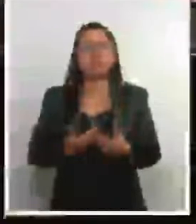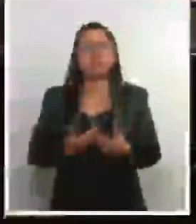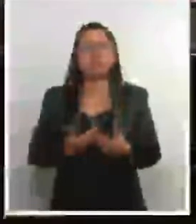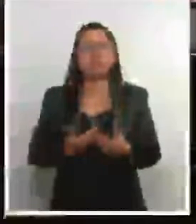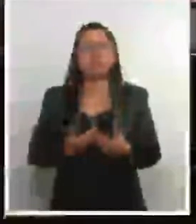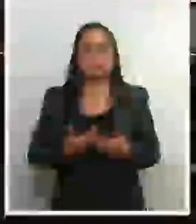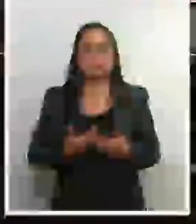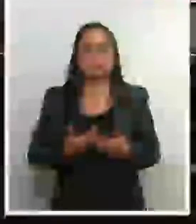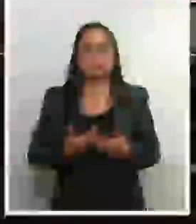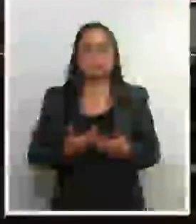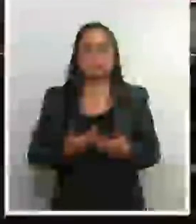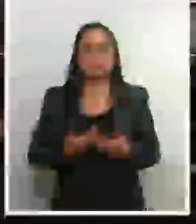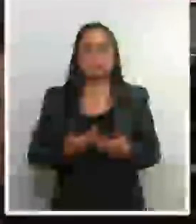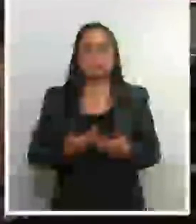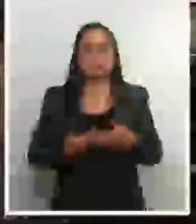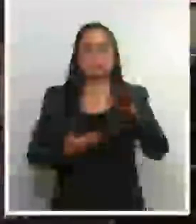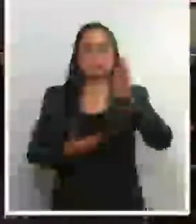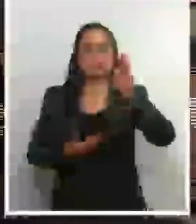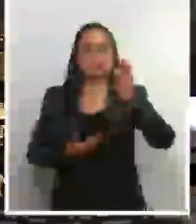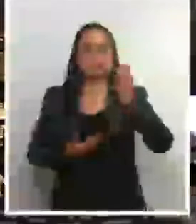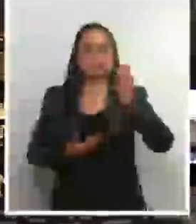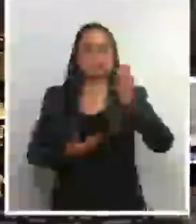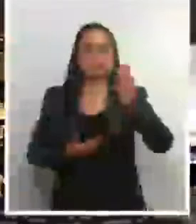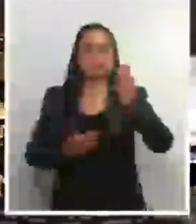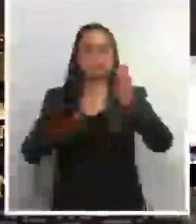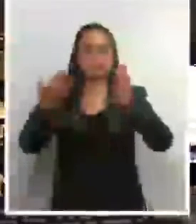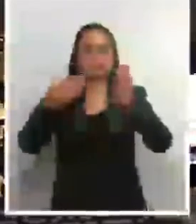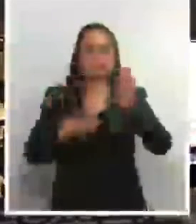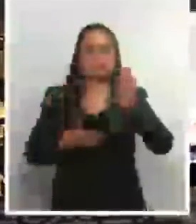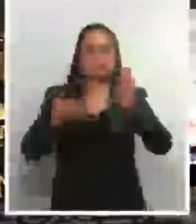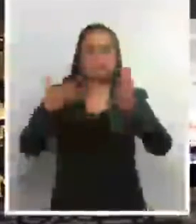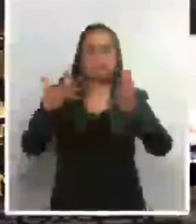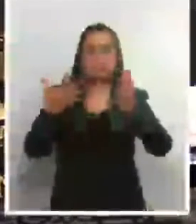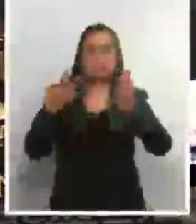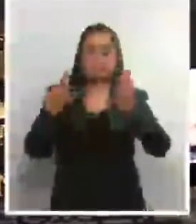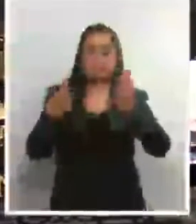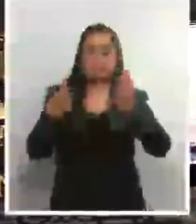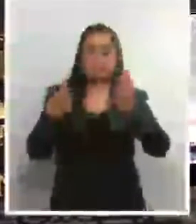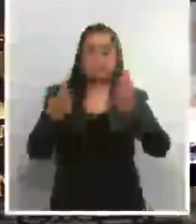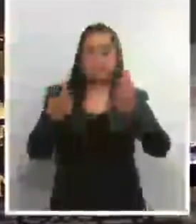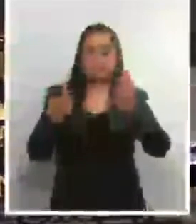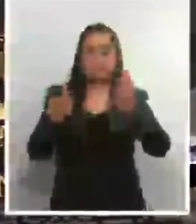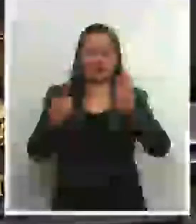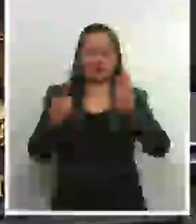5, ¿qué es? B. Apartado B, numeral 1,